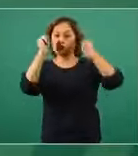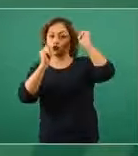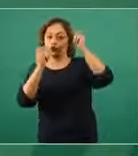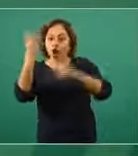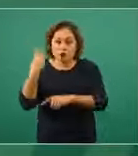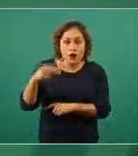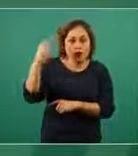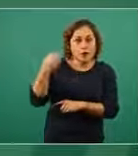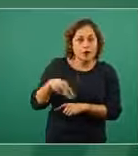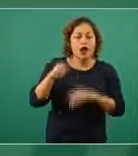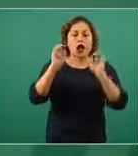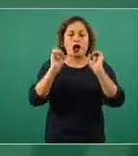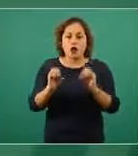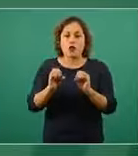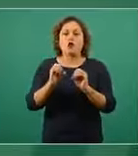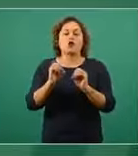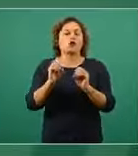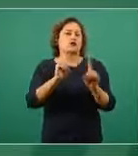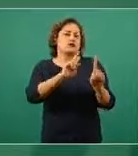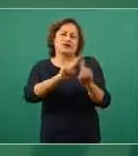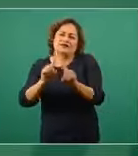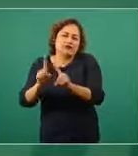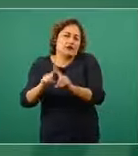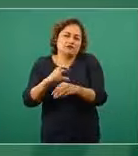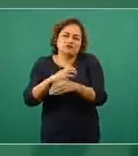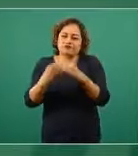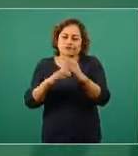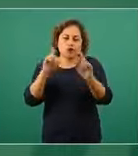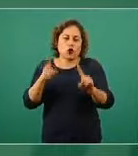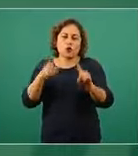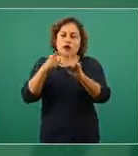estando en estancia en entidad federativa por cualquier otra situación